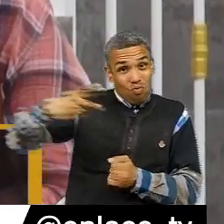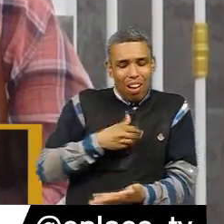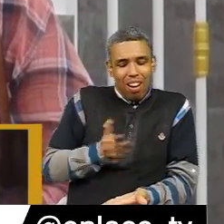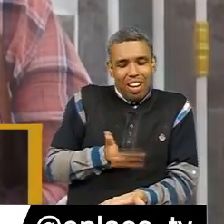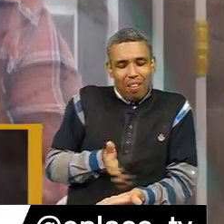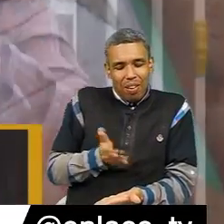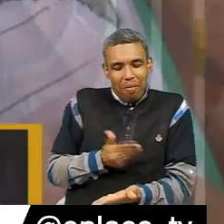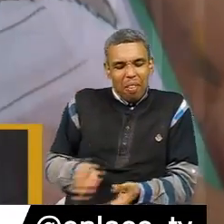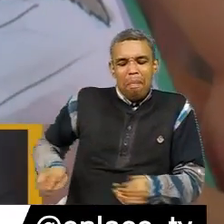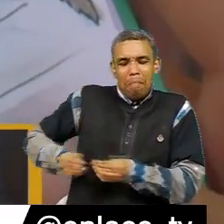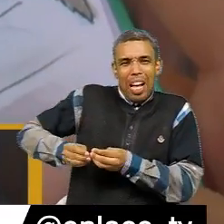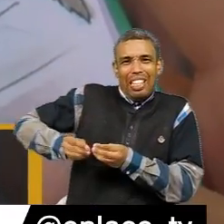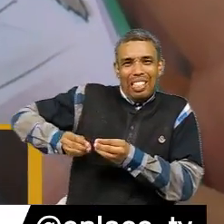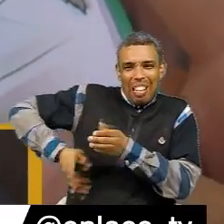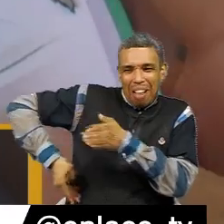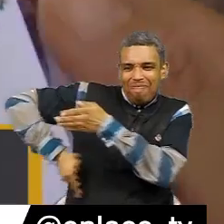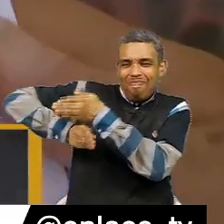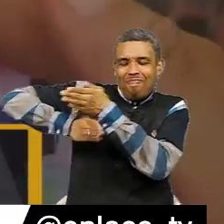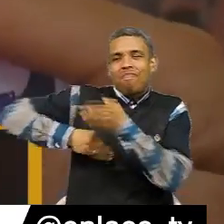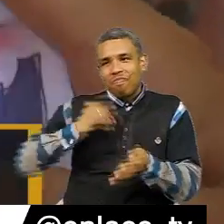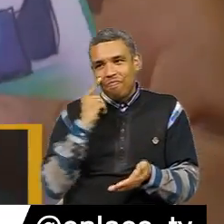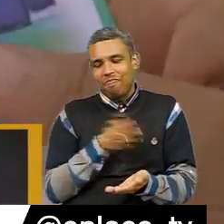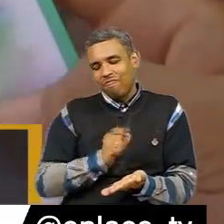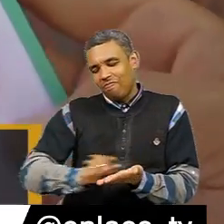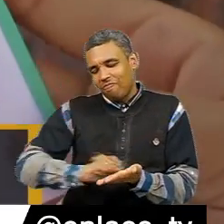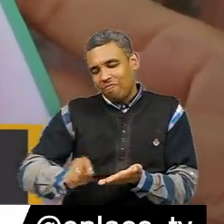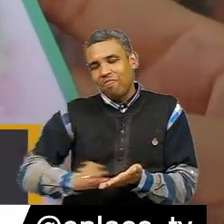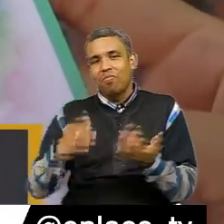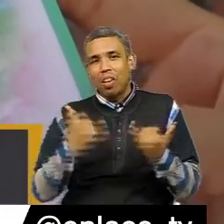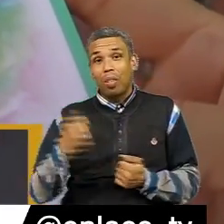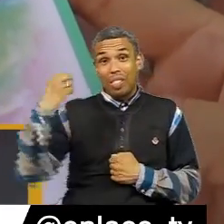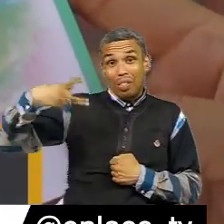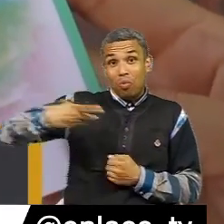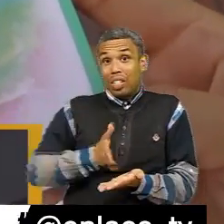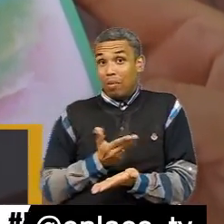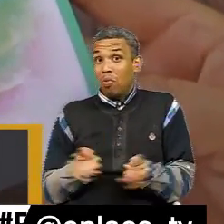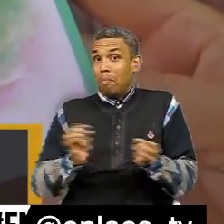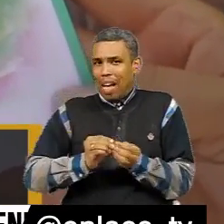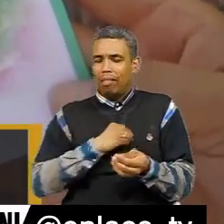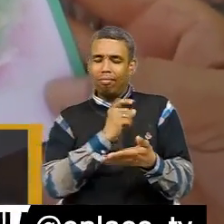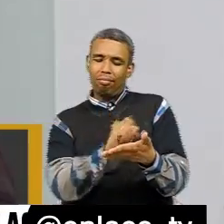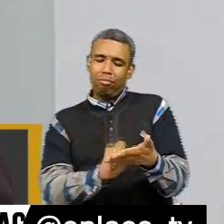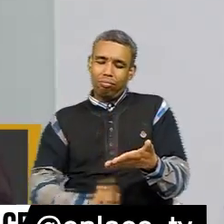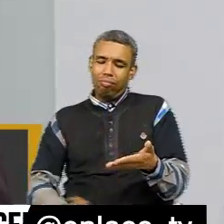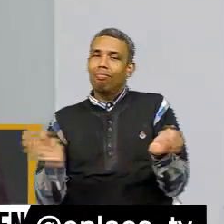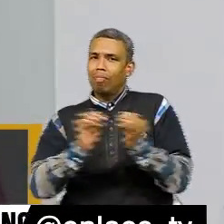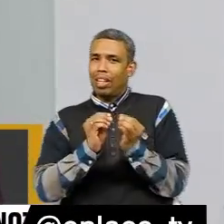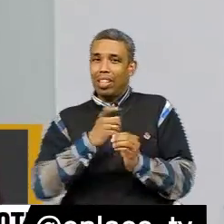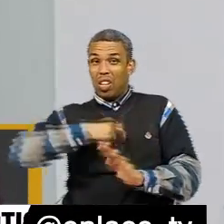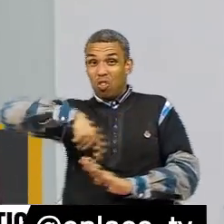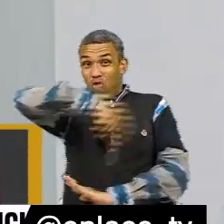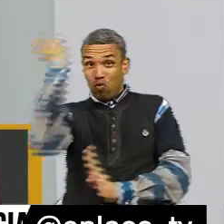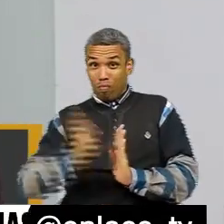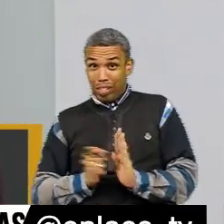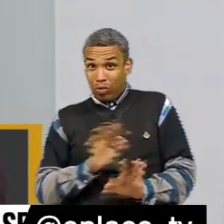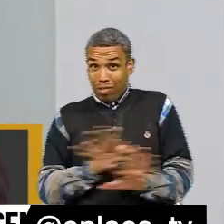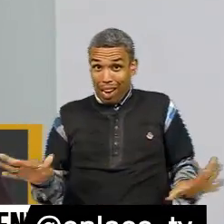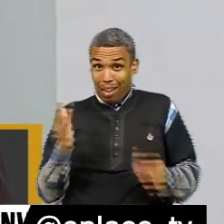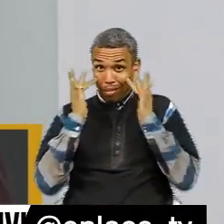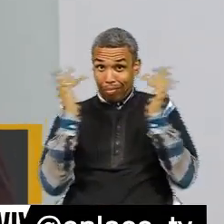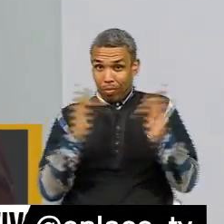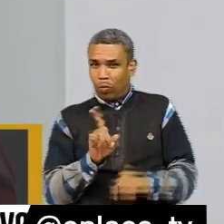cansa de escribir. Actualmente trabaja en los últimos detalles de su segundo libro. Puntualmente son unos relatos, unas historias de vida de algunas